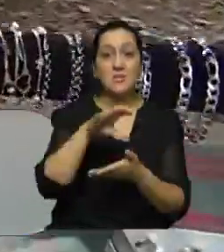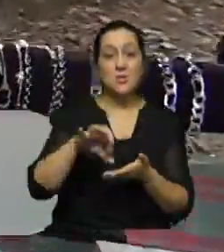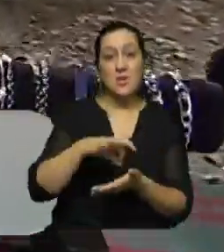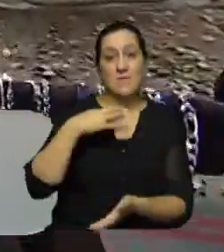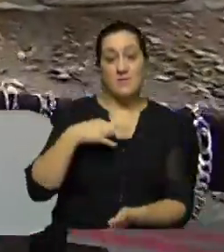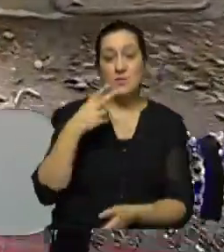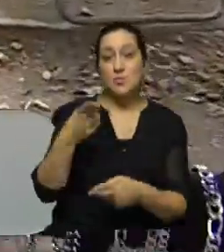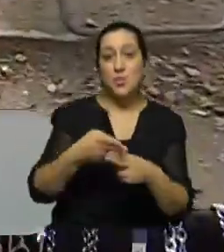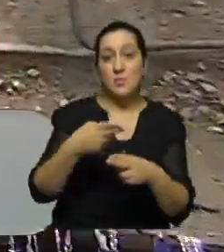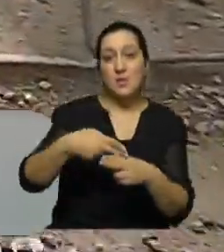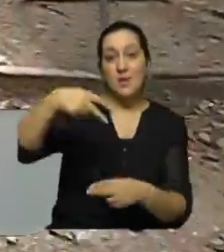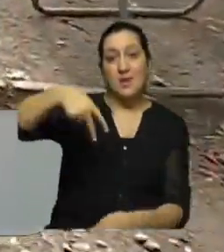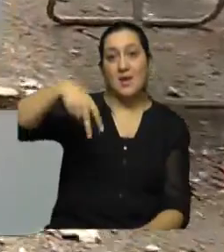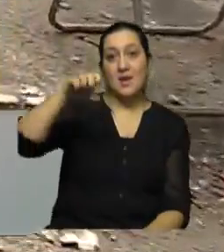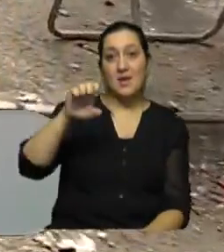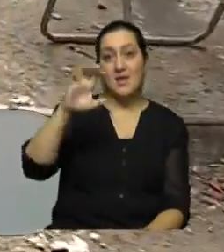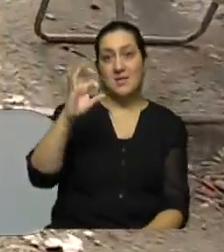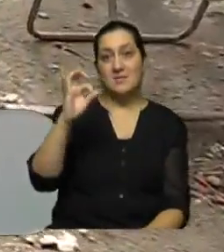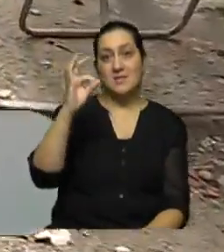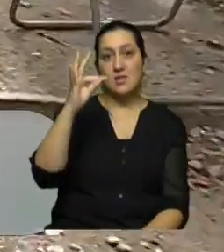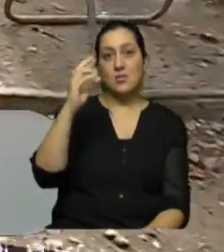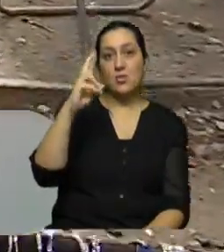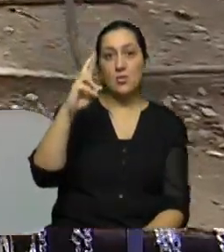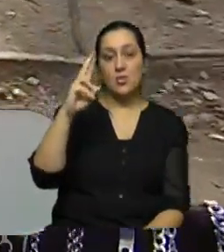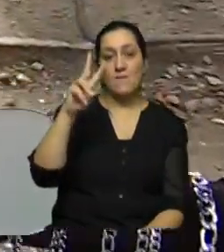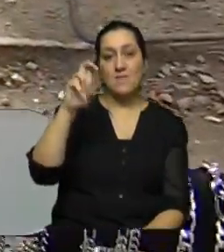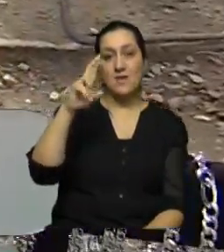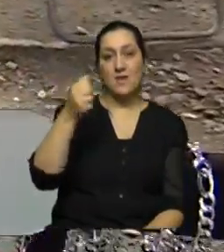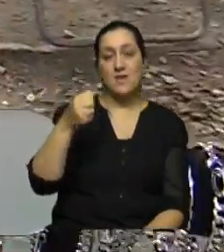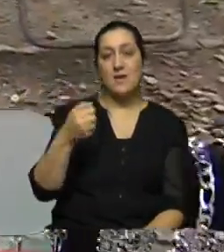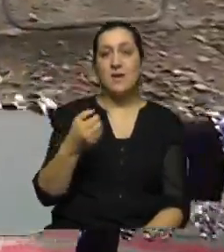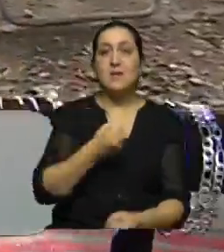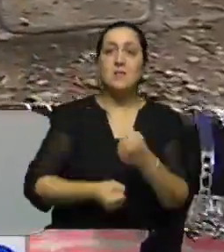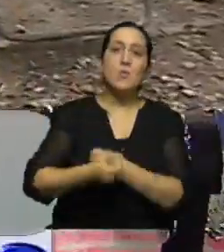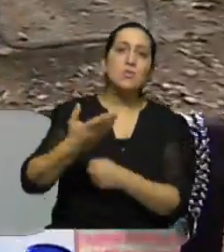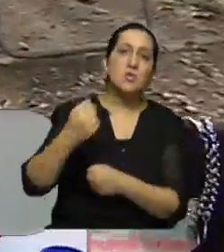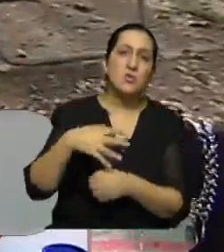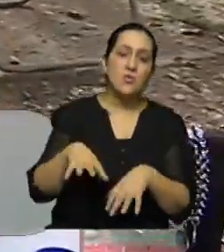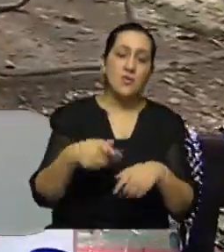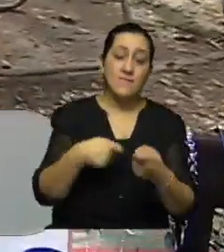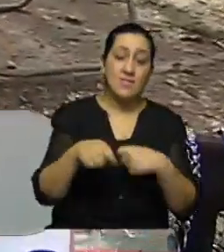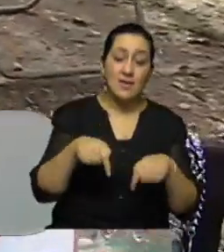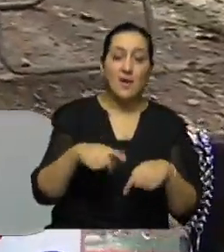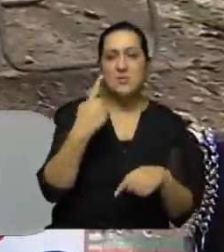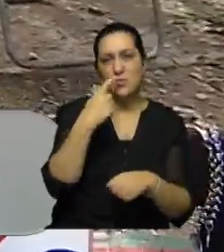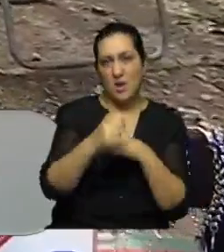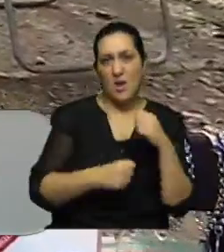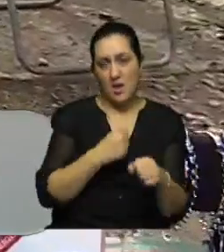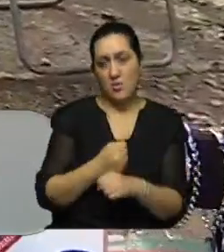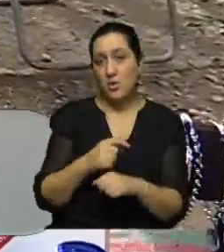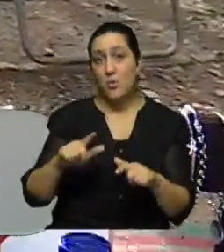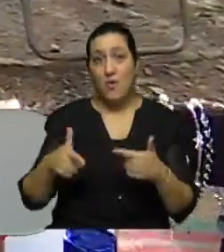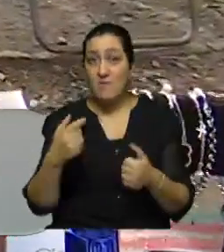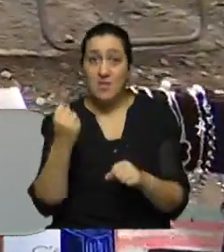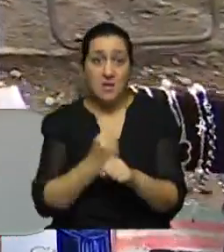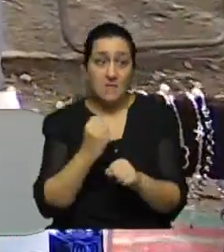es su nombre? Néstor Vera. Néstor, ¿hace cuántos años que vende aquí en la Plaza Colón? No, un año nomás, aproximadamente. Que me quedé sin trabajo